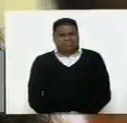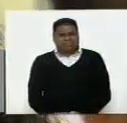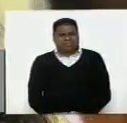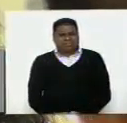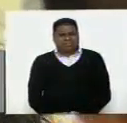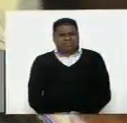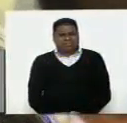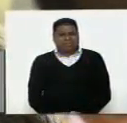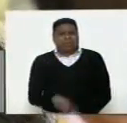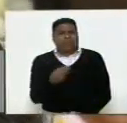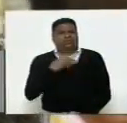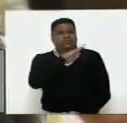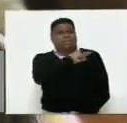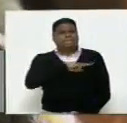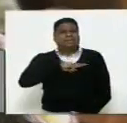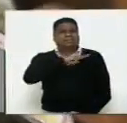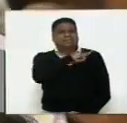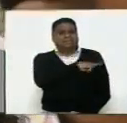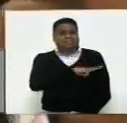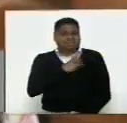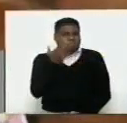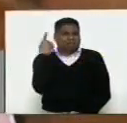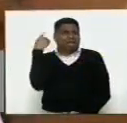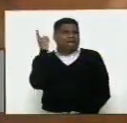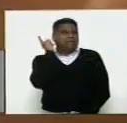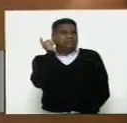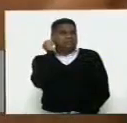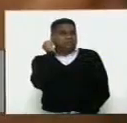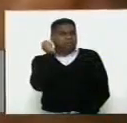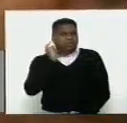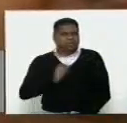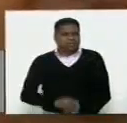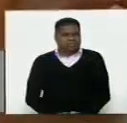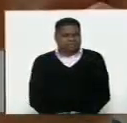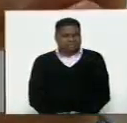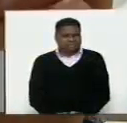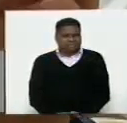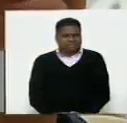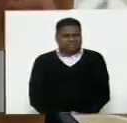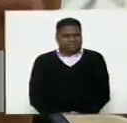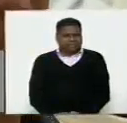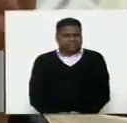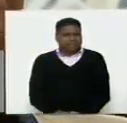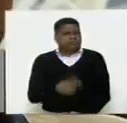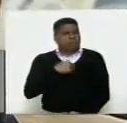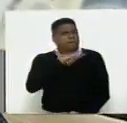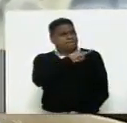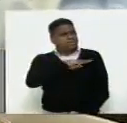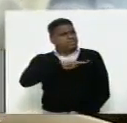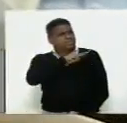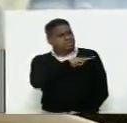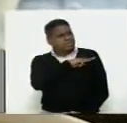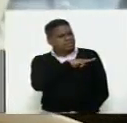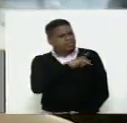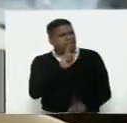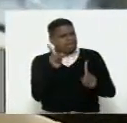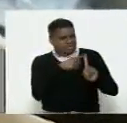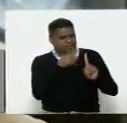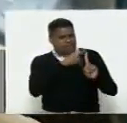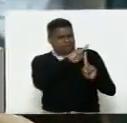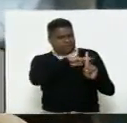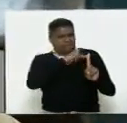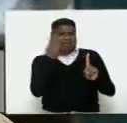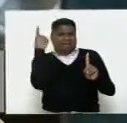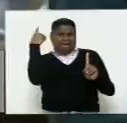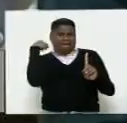mi comandante Hugo Chávez, su ministra, primera ministra